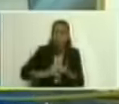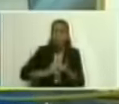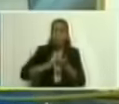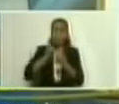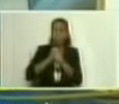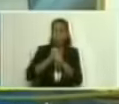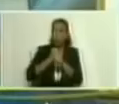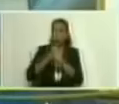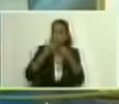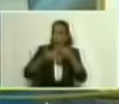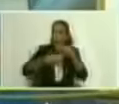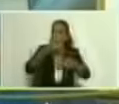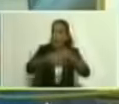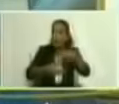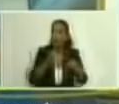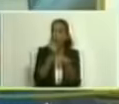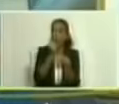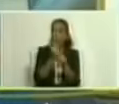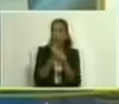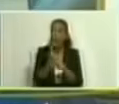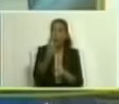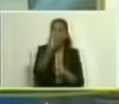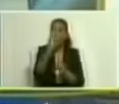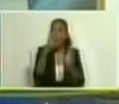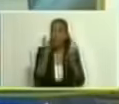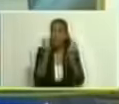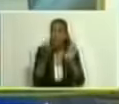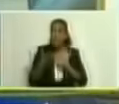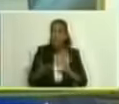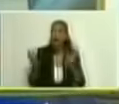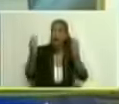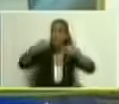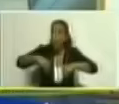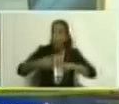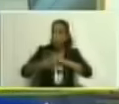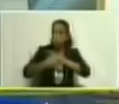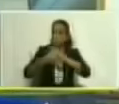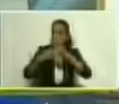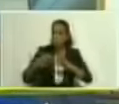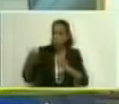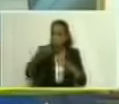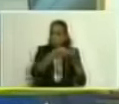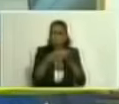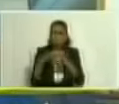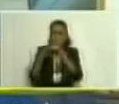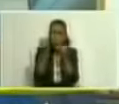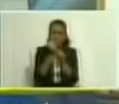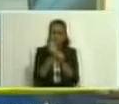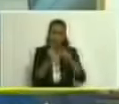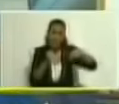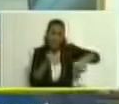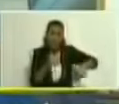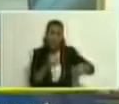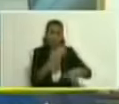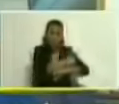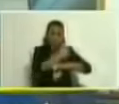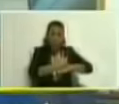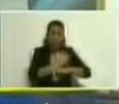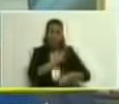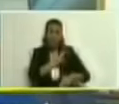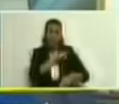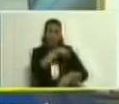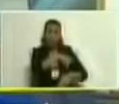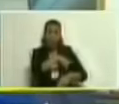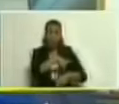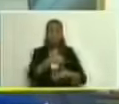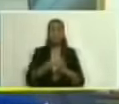quiero ver el progreso. Uno de los temas en los que acordamos técnicamente entre los equipos, mi equipo aquí y su equipo